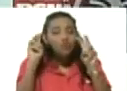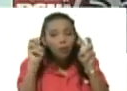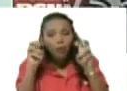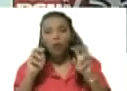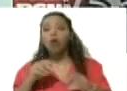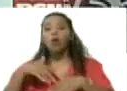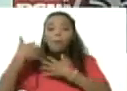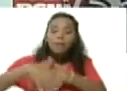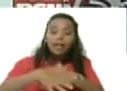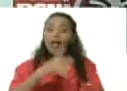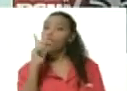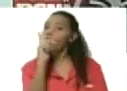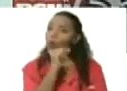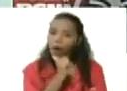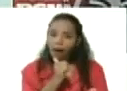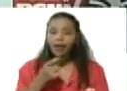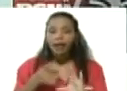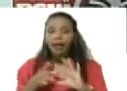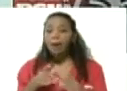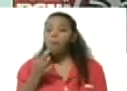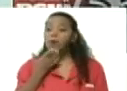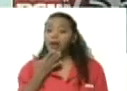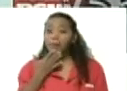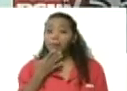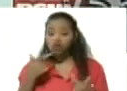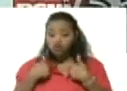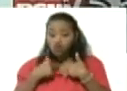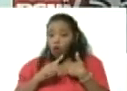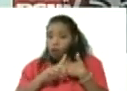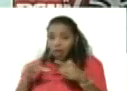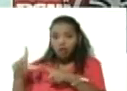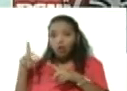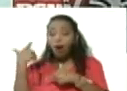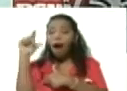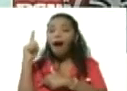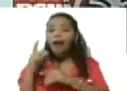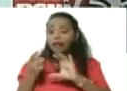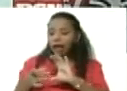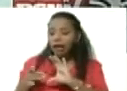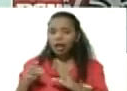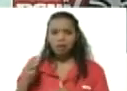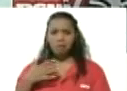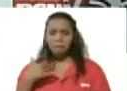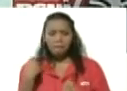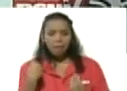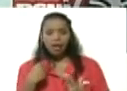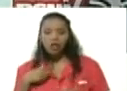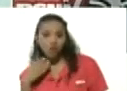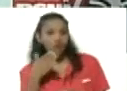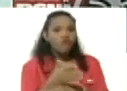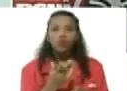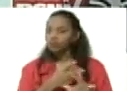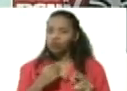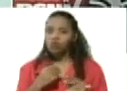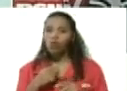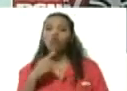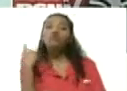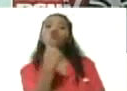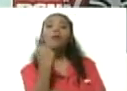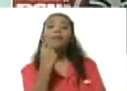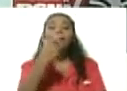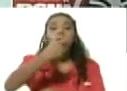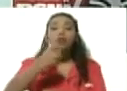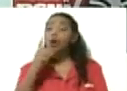militantes que no tienen carnet. Quien ya tiene su carnet no tiene por qué asistir a sacarse un nuevo carnet. No,